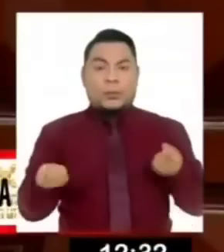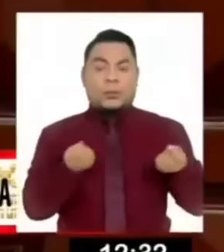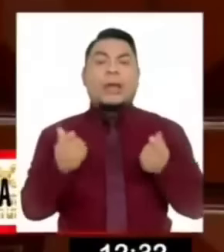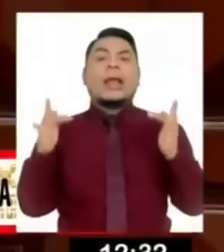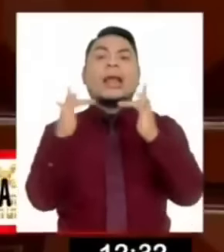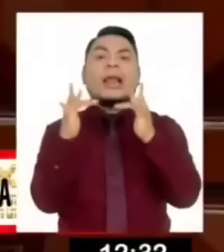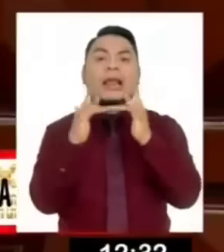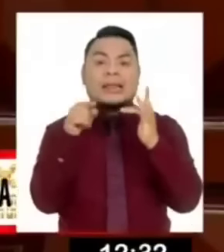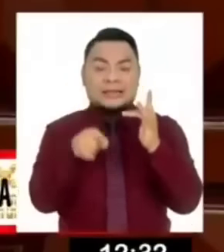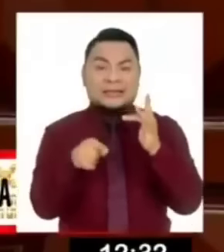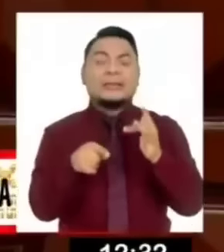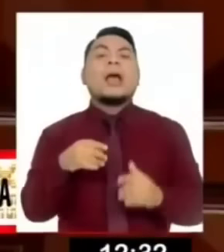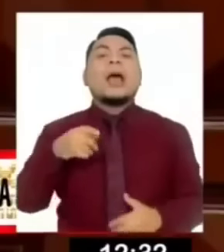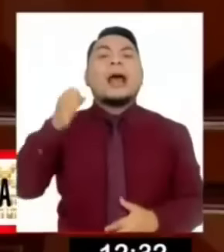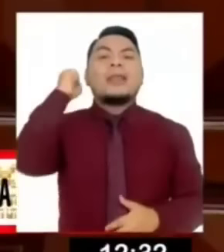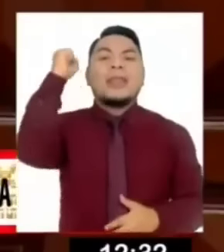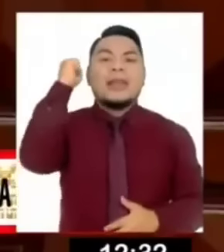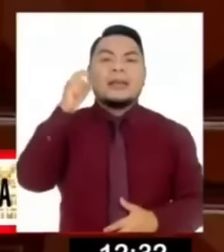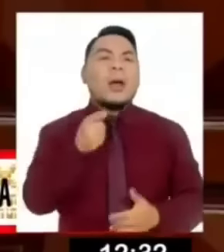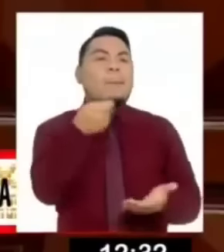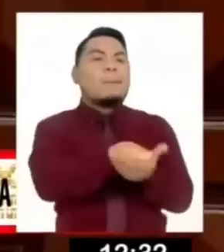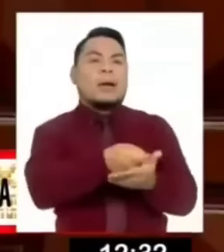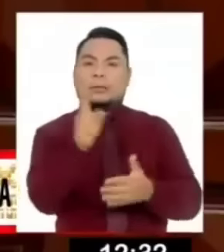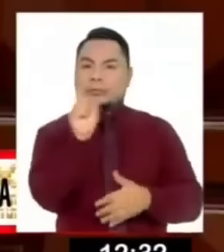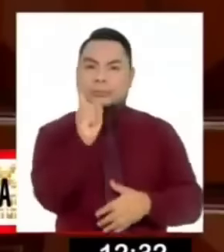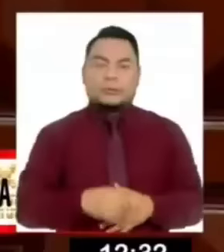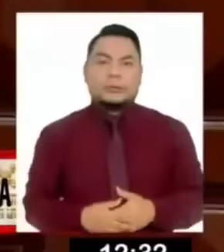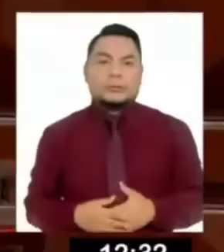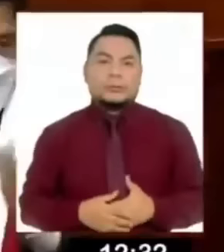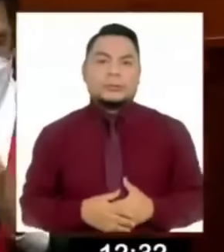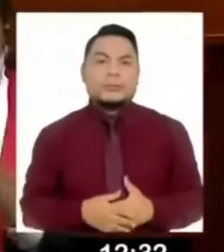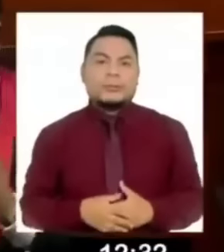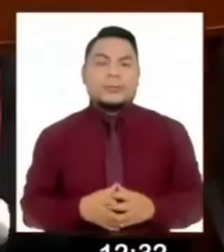Internet será un derecho, no un servicio.